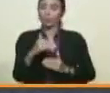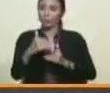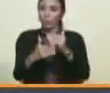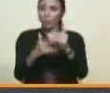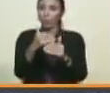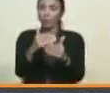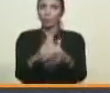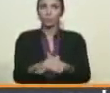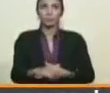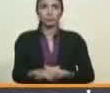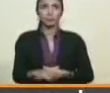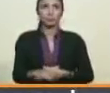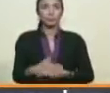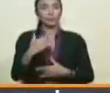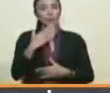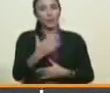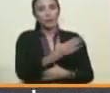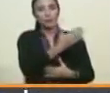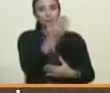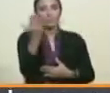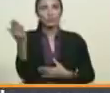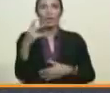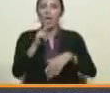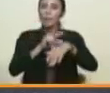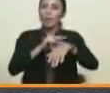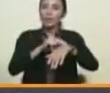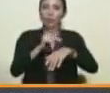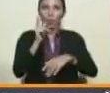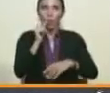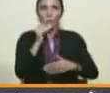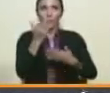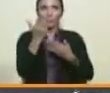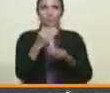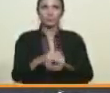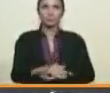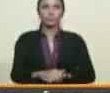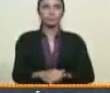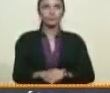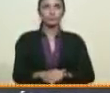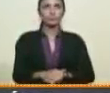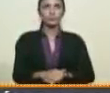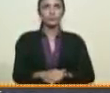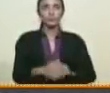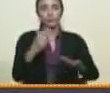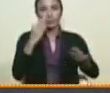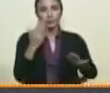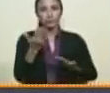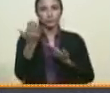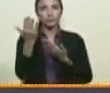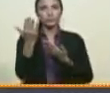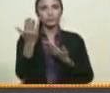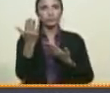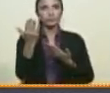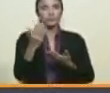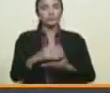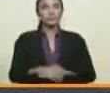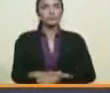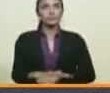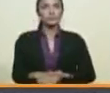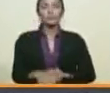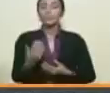bueno muchas gracias doctor gilberto mendoza seguimos adelante en la inauguración de este moderno